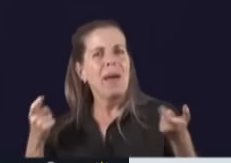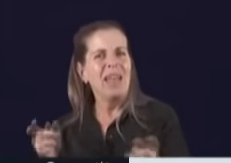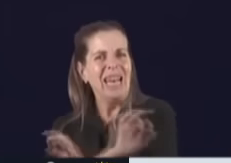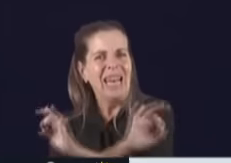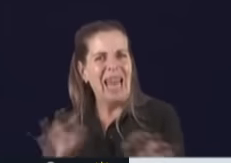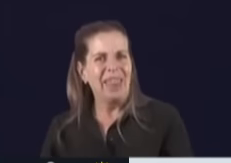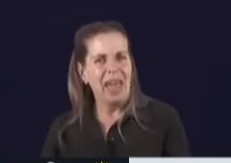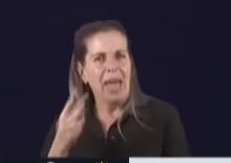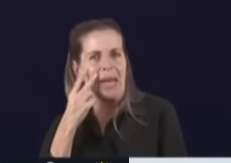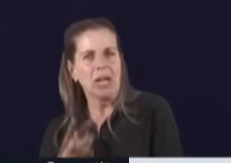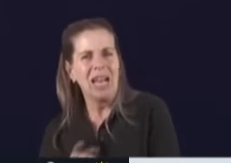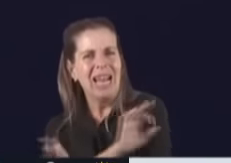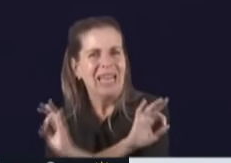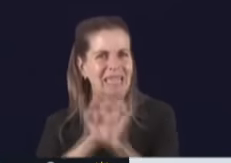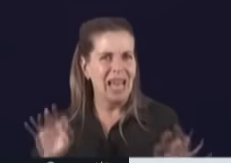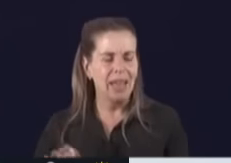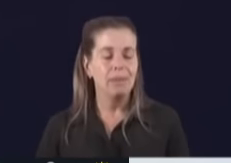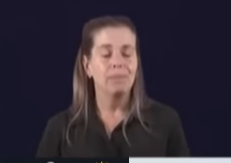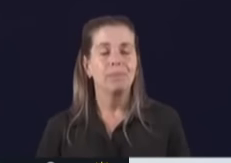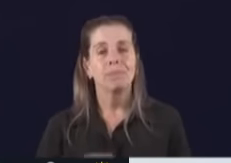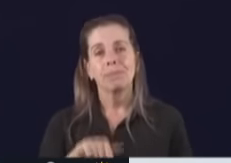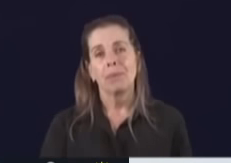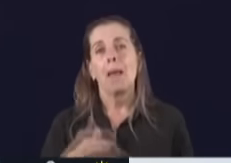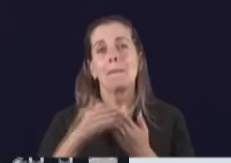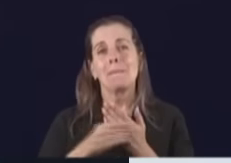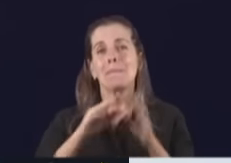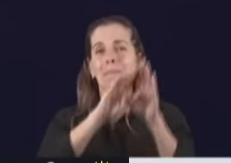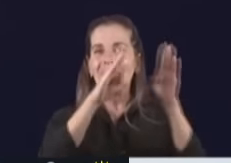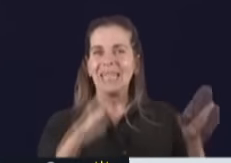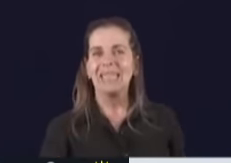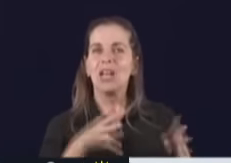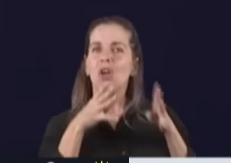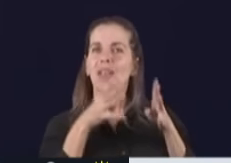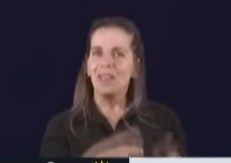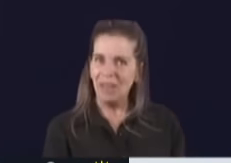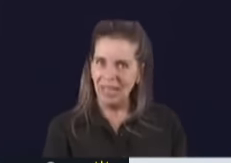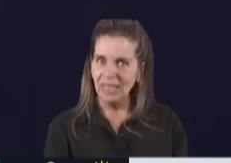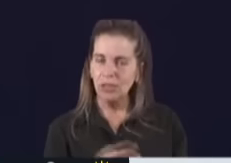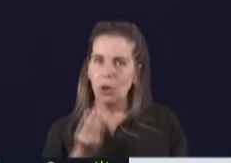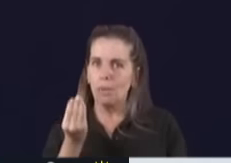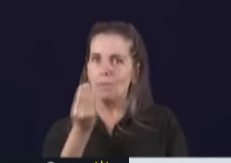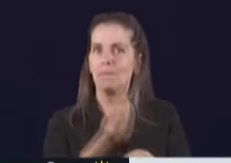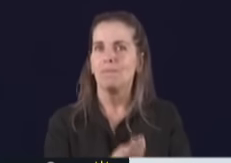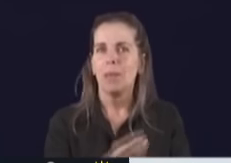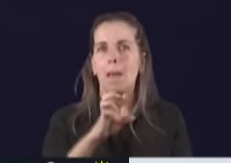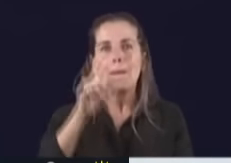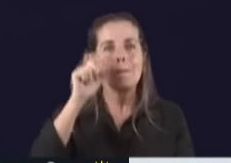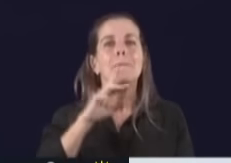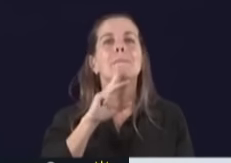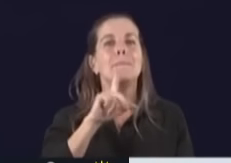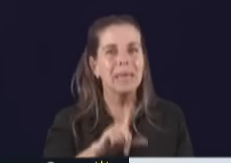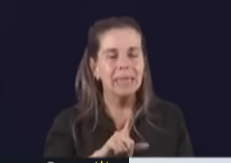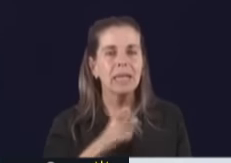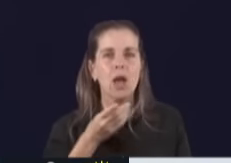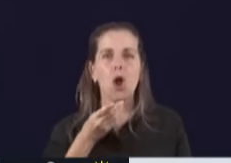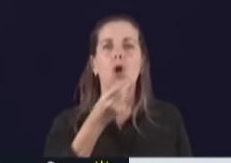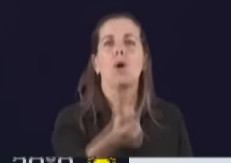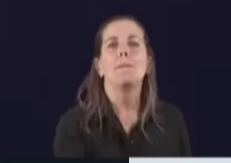hacia ellos. El Ministerio de Defensa, conducido estos 2 años por el doctor Petri, decidió comprar 24